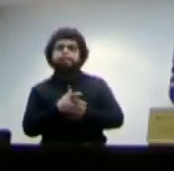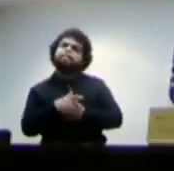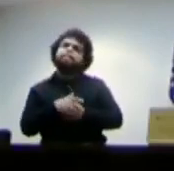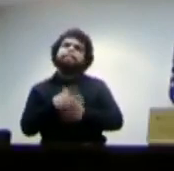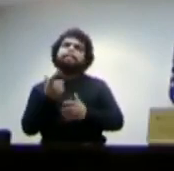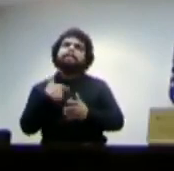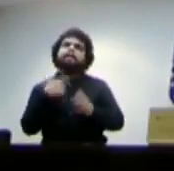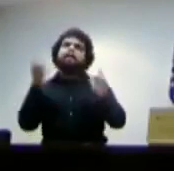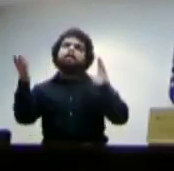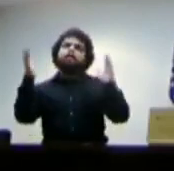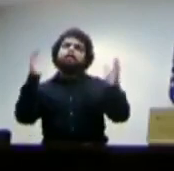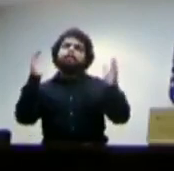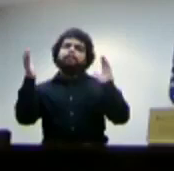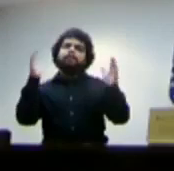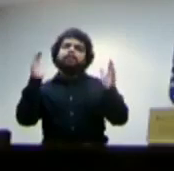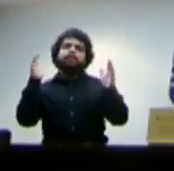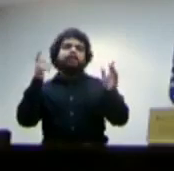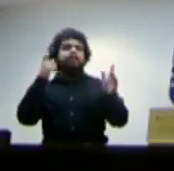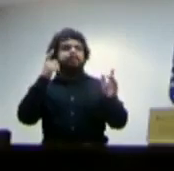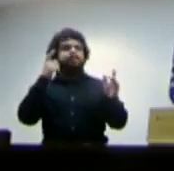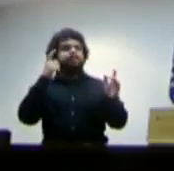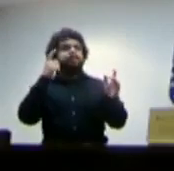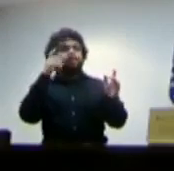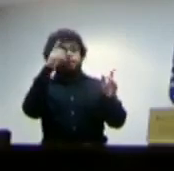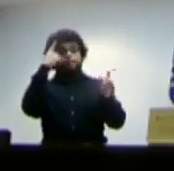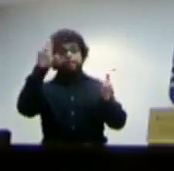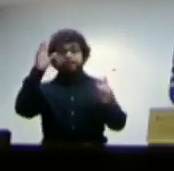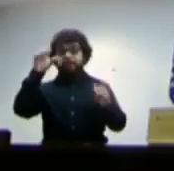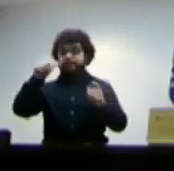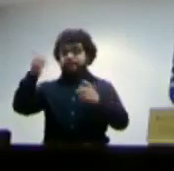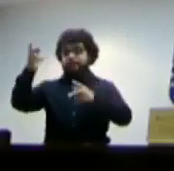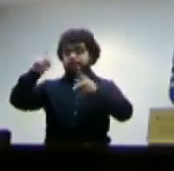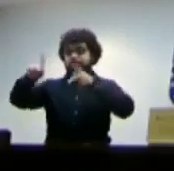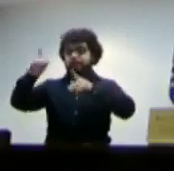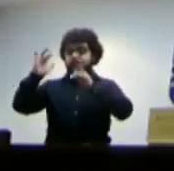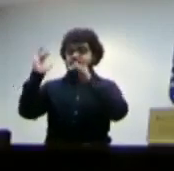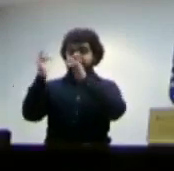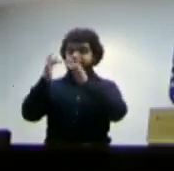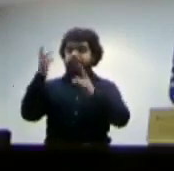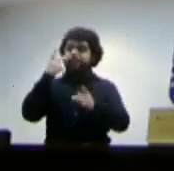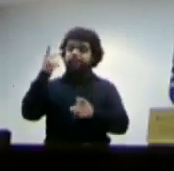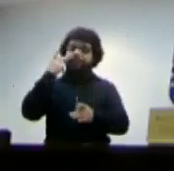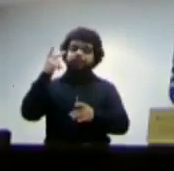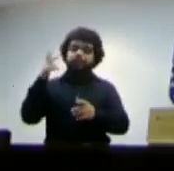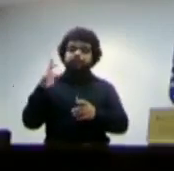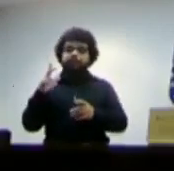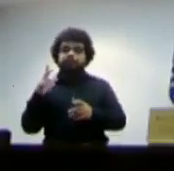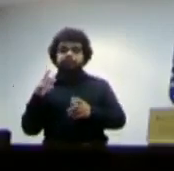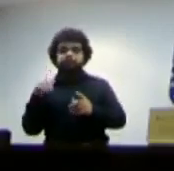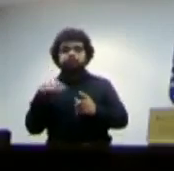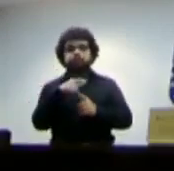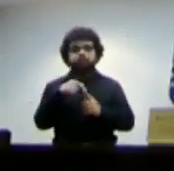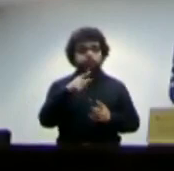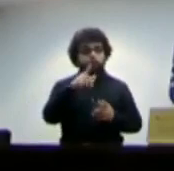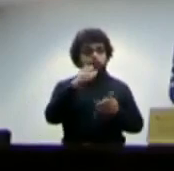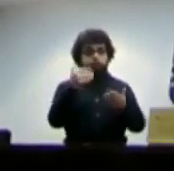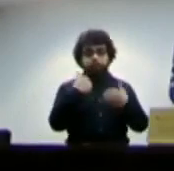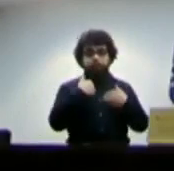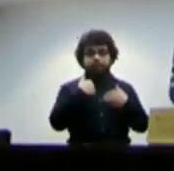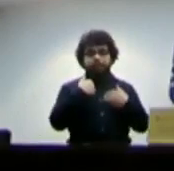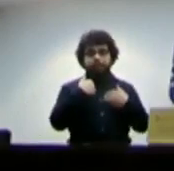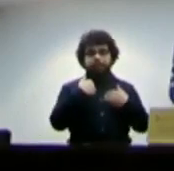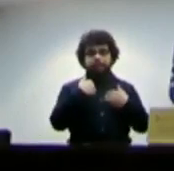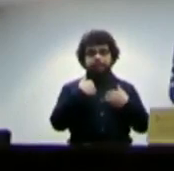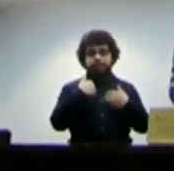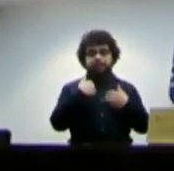que las personas que están viendo nos pudieran entender. Cuando usted tiene su generador de emergencia y prende el